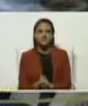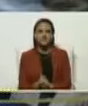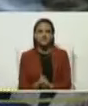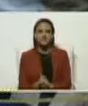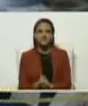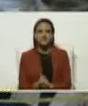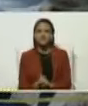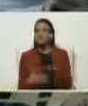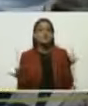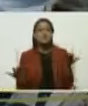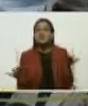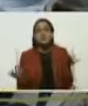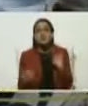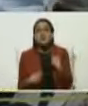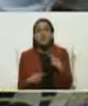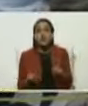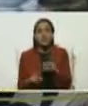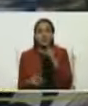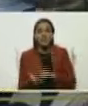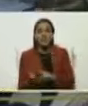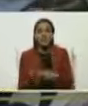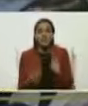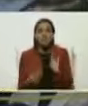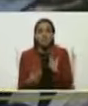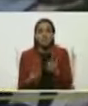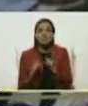no sé qué más decir, pues, porque es que es muy emocionante.